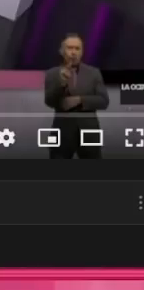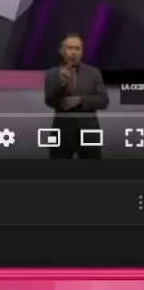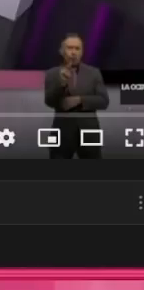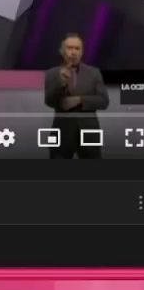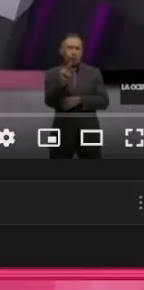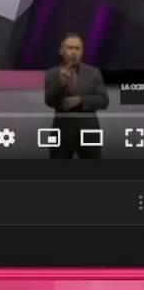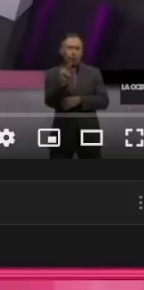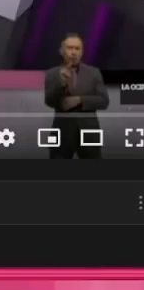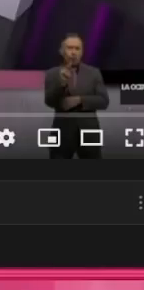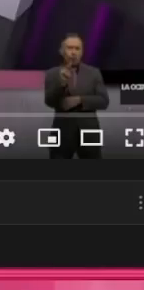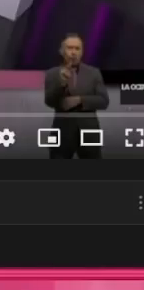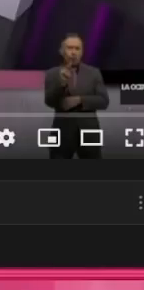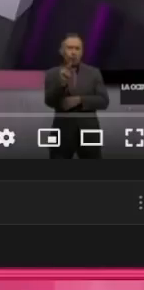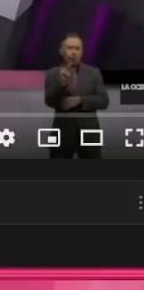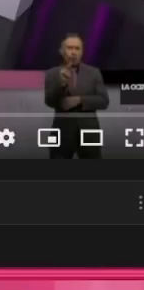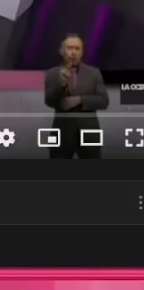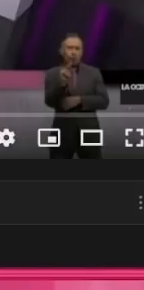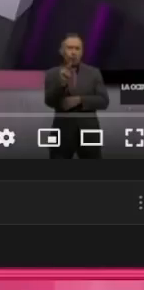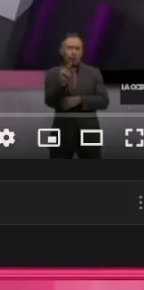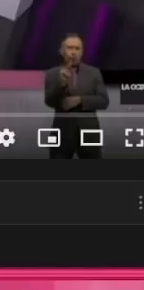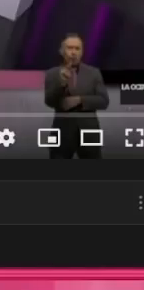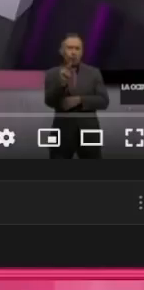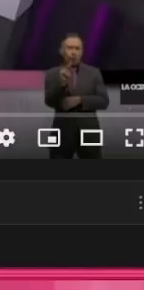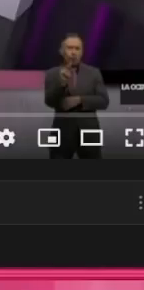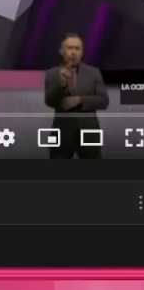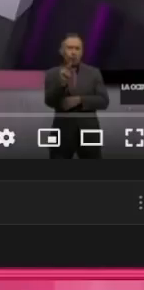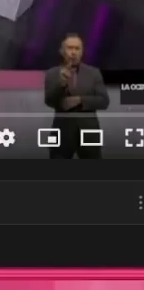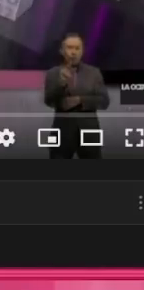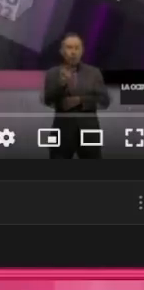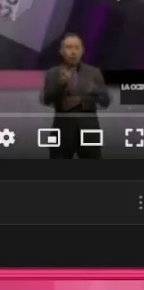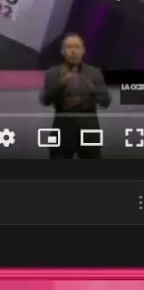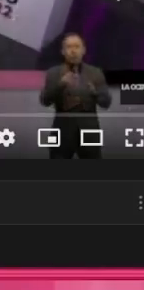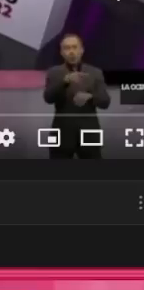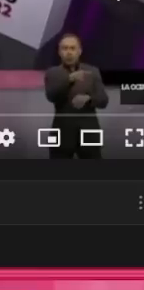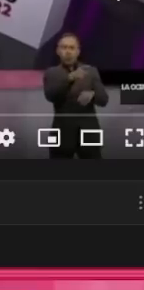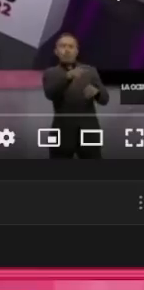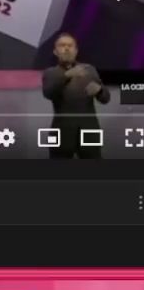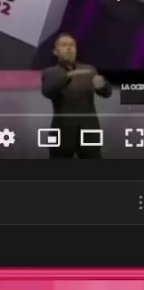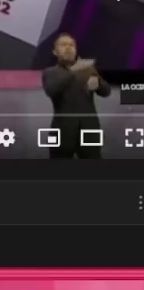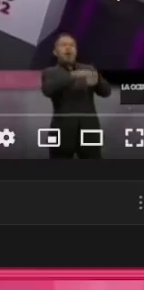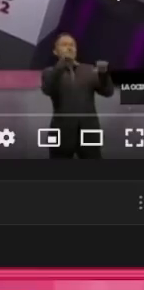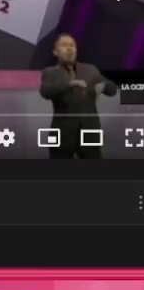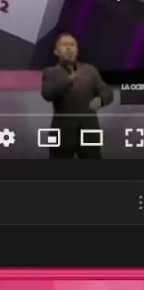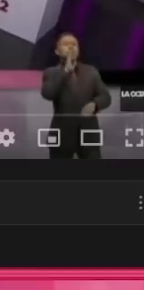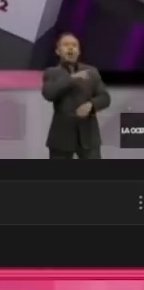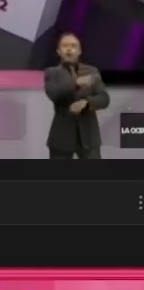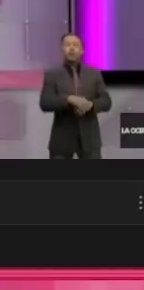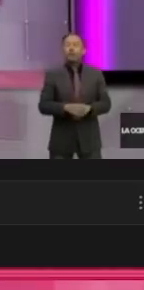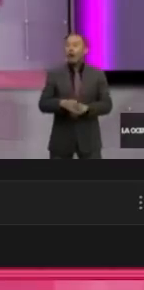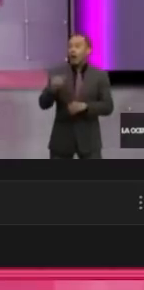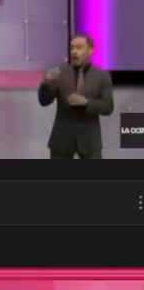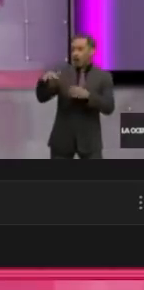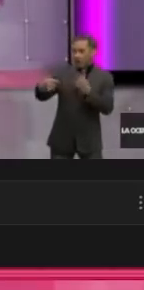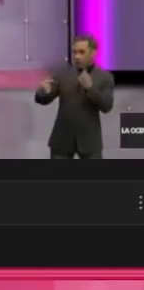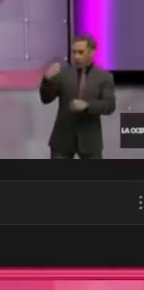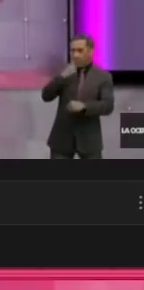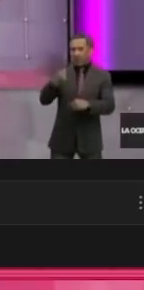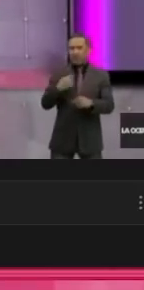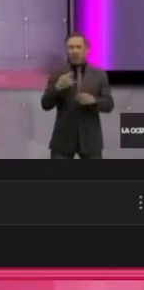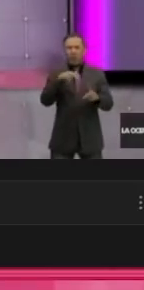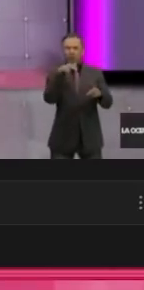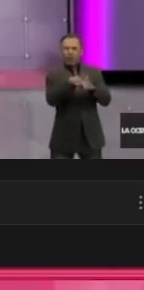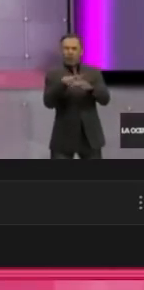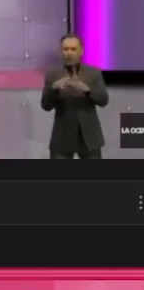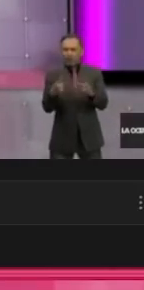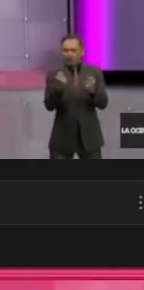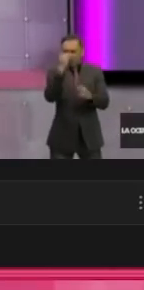a Gilberto Lozano, porque solo habla porque tiene boca. Hace rato hablabas de homicidio doloso. Yo no voy a sacar una hoja